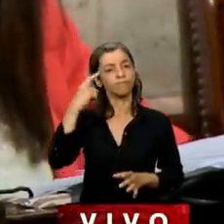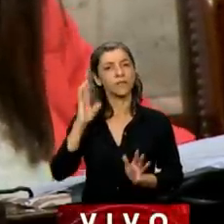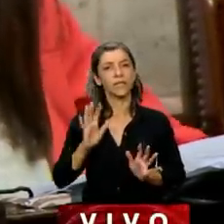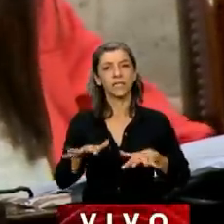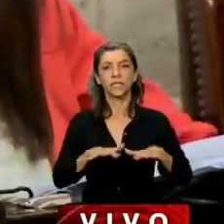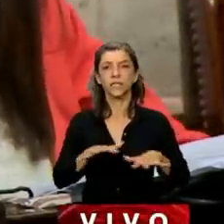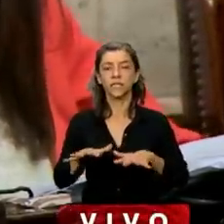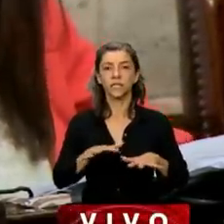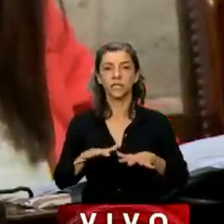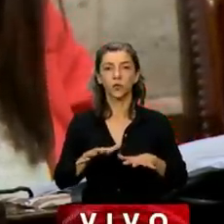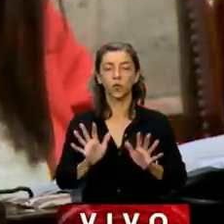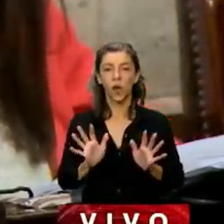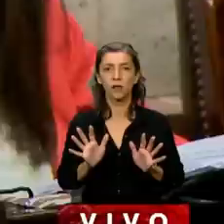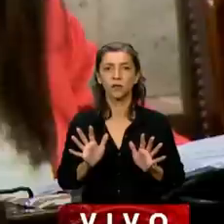entendimiento